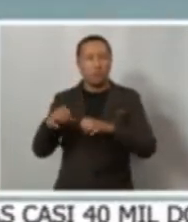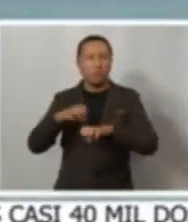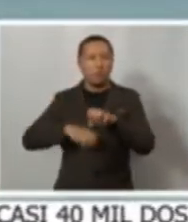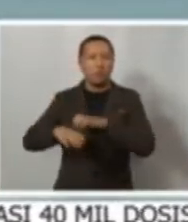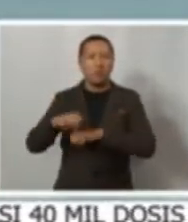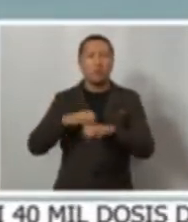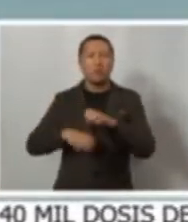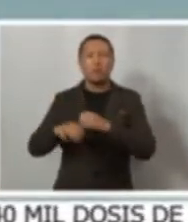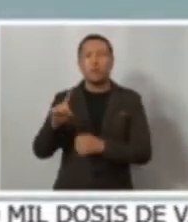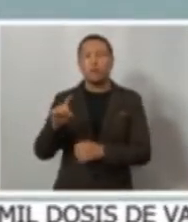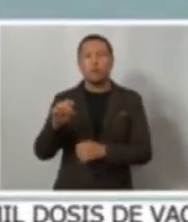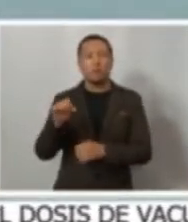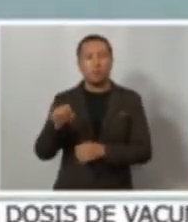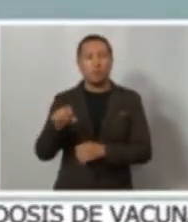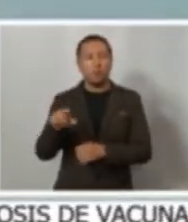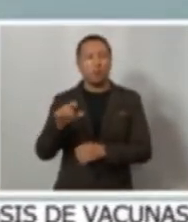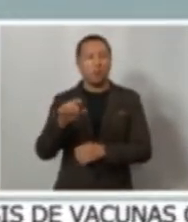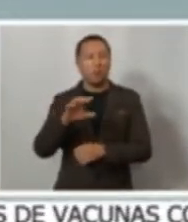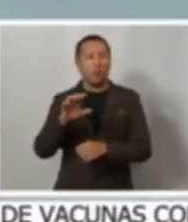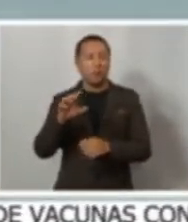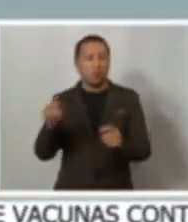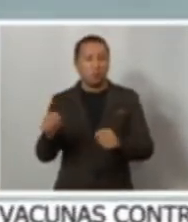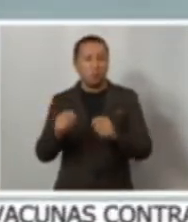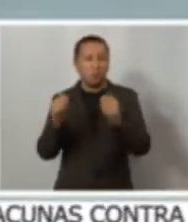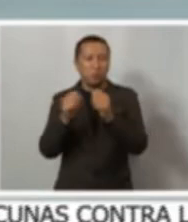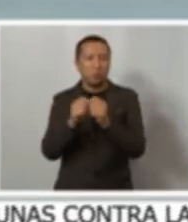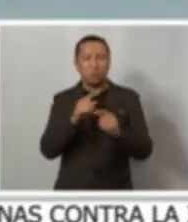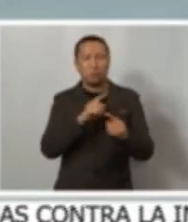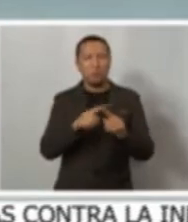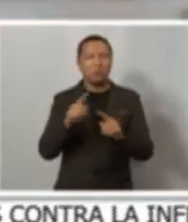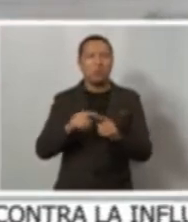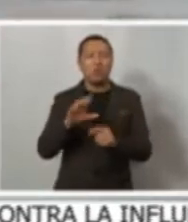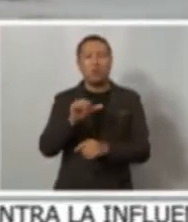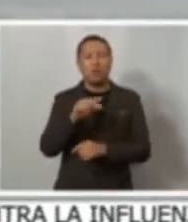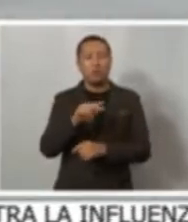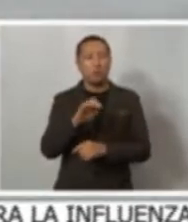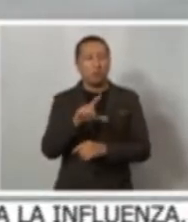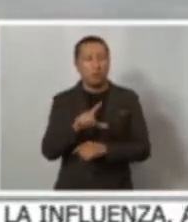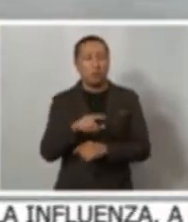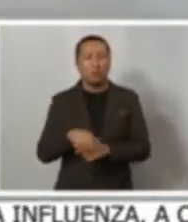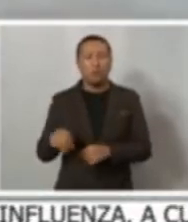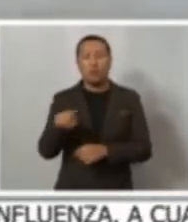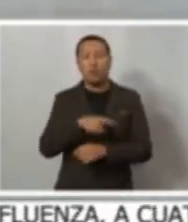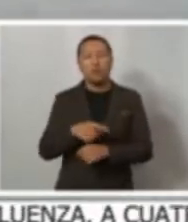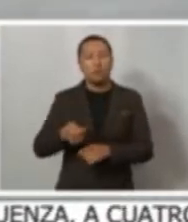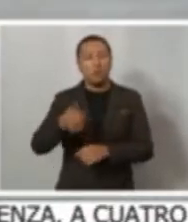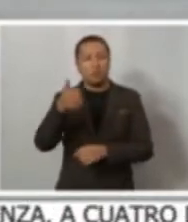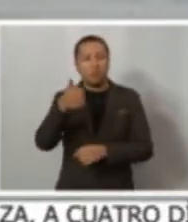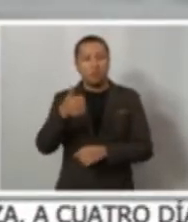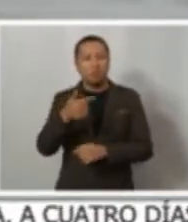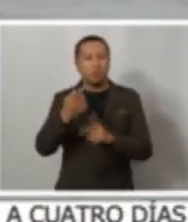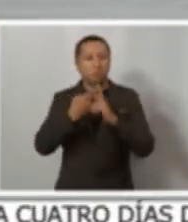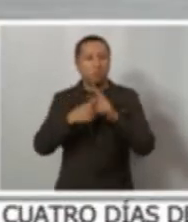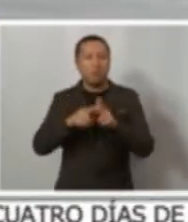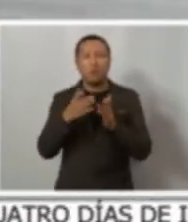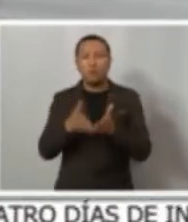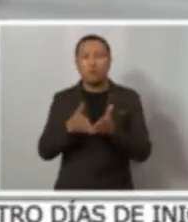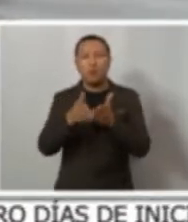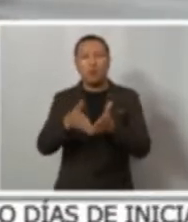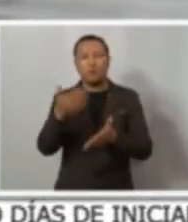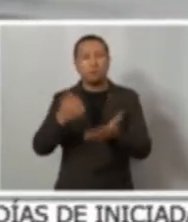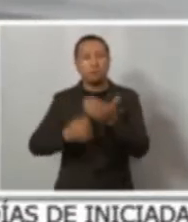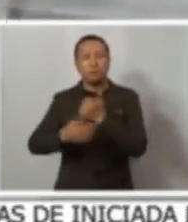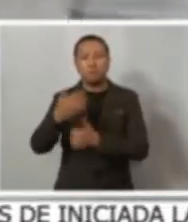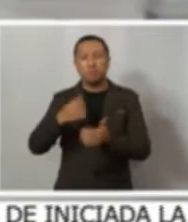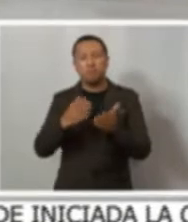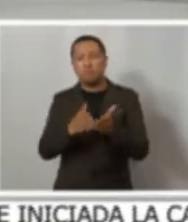la zona costera. Desde la noche de lunes, cooperativistas de Acomal fueron los primeros en retirar sus embarcaciones de las playas, mientras tanto las